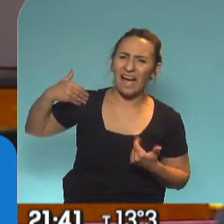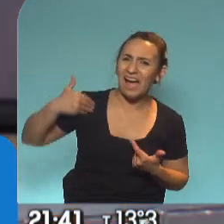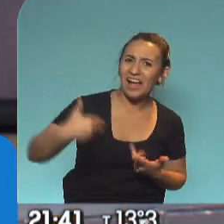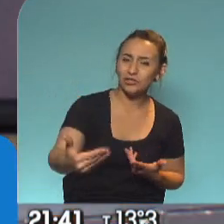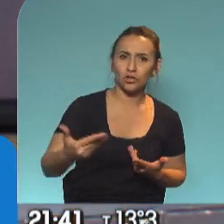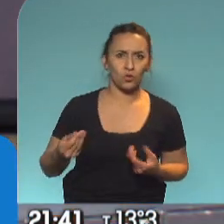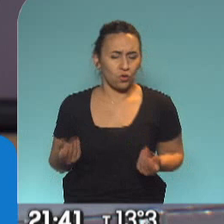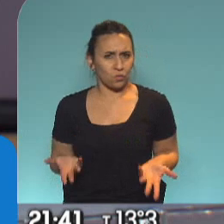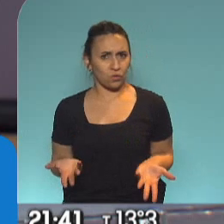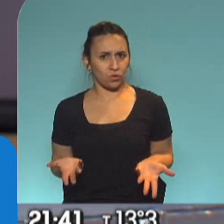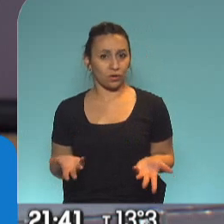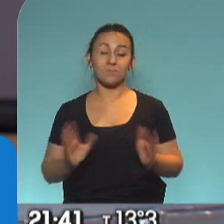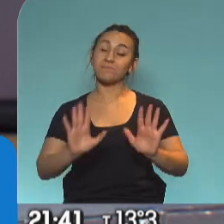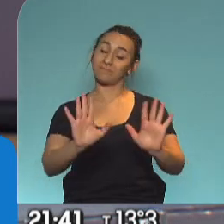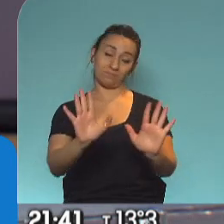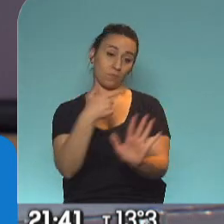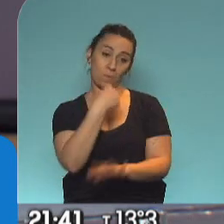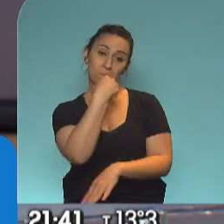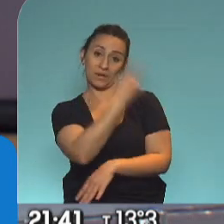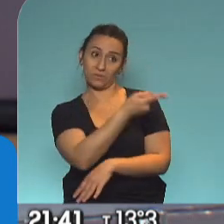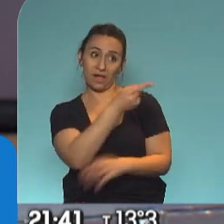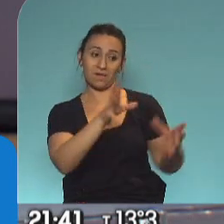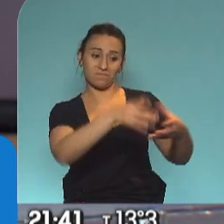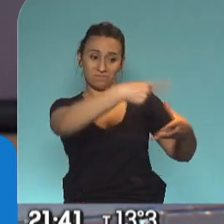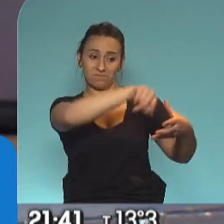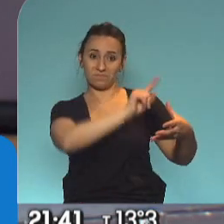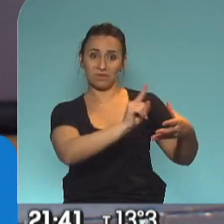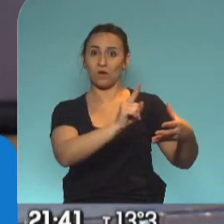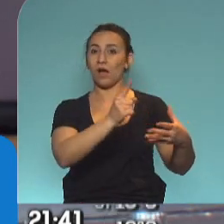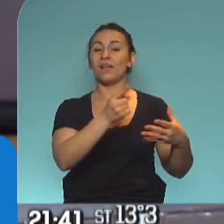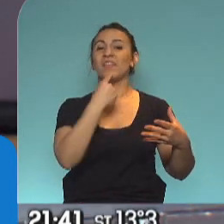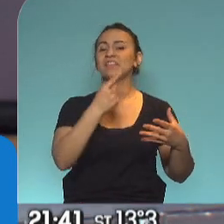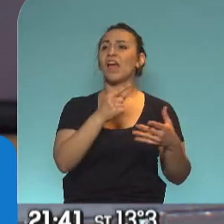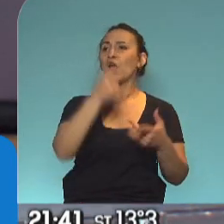Bueno, hay que preguntárselo a los que dicen que no hay que reformar la justicia, ¿verdad?